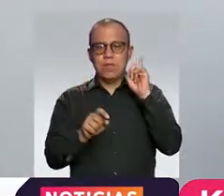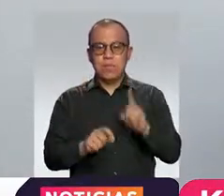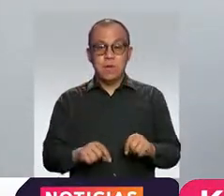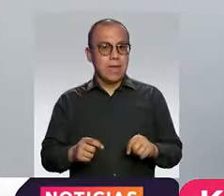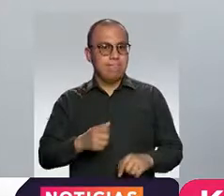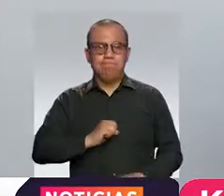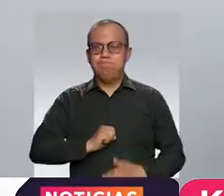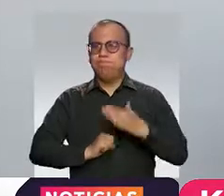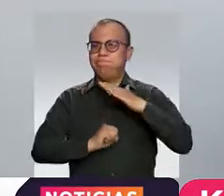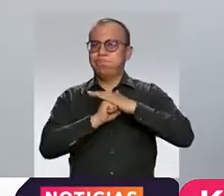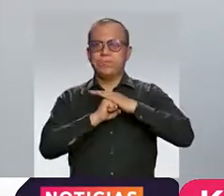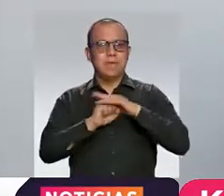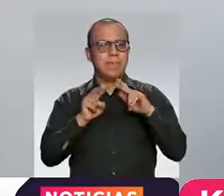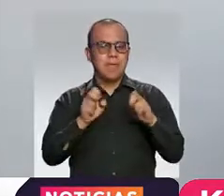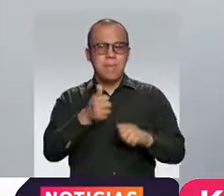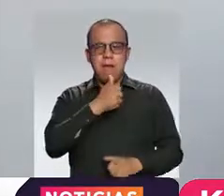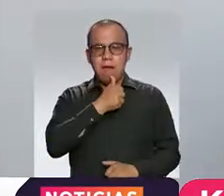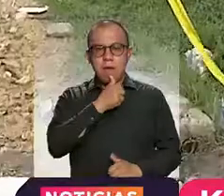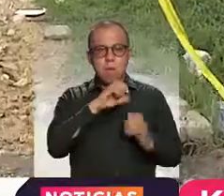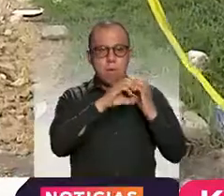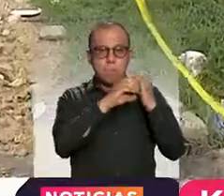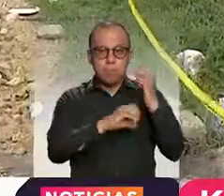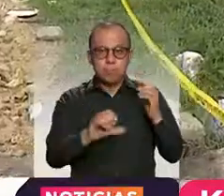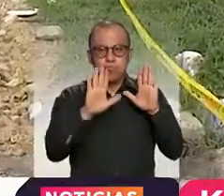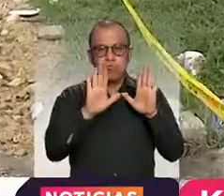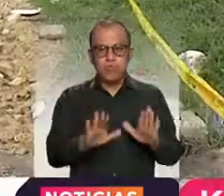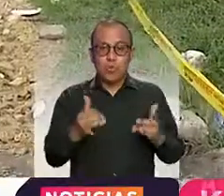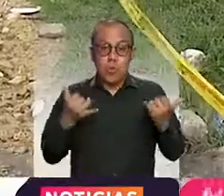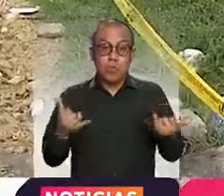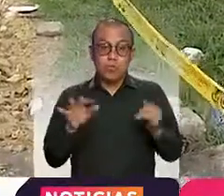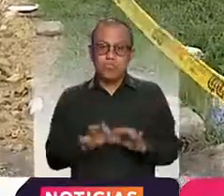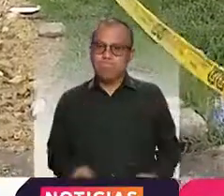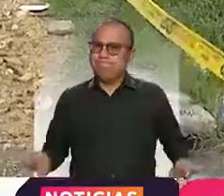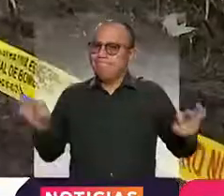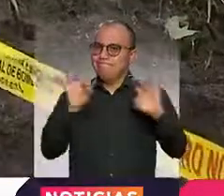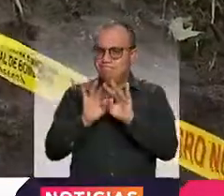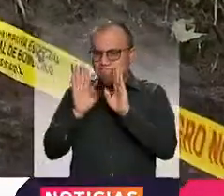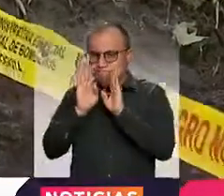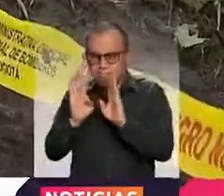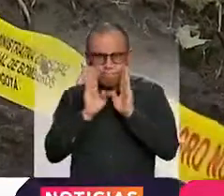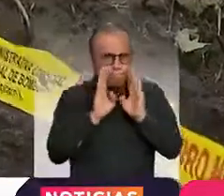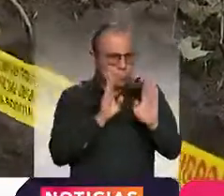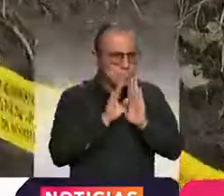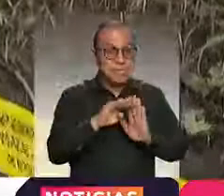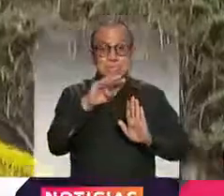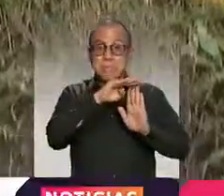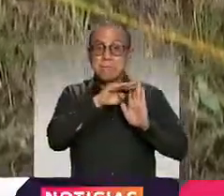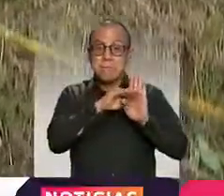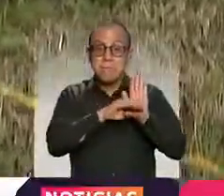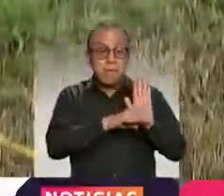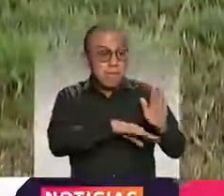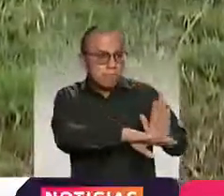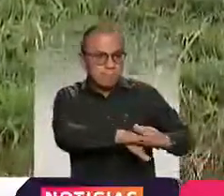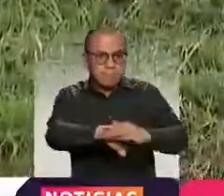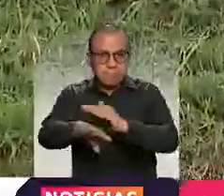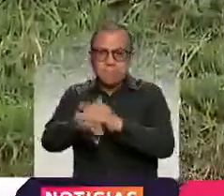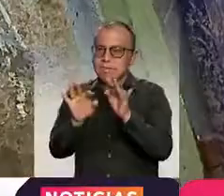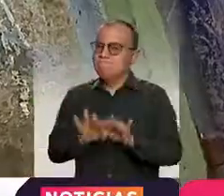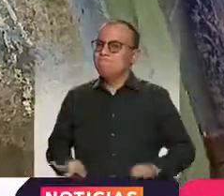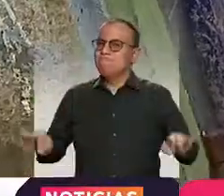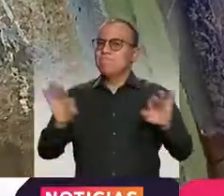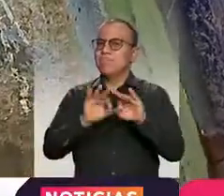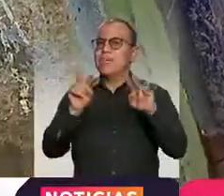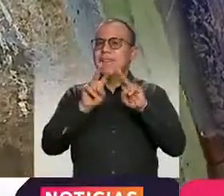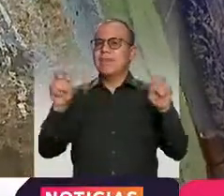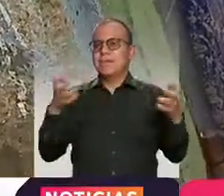colapso de nuestro alcantarillado urbano. Por eso es importante atender las recomendaciones de las autoridades frente al